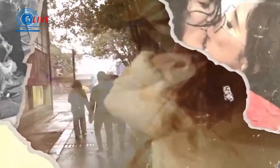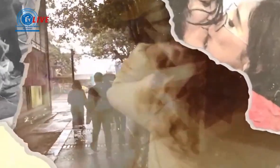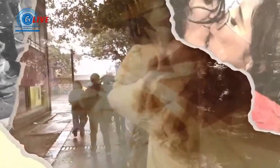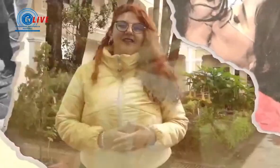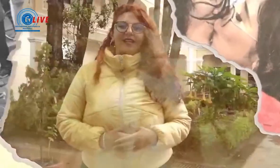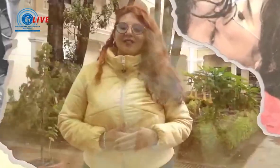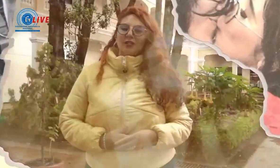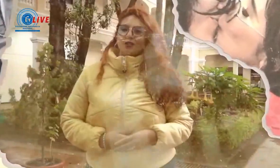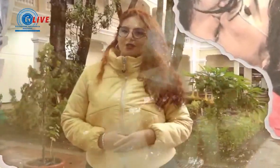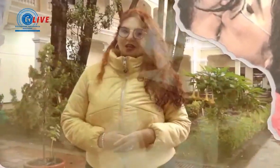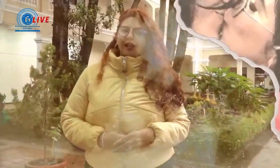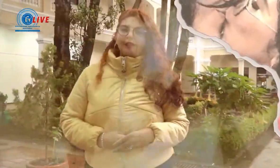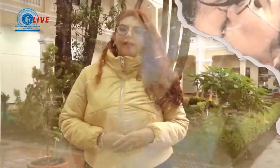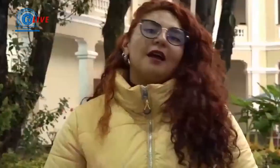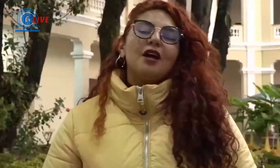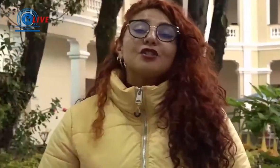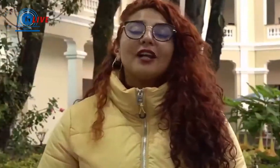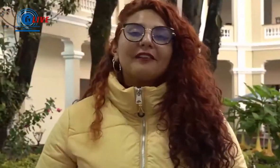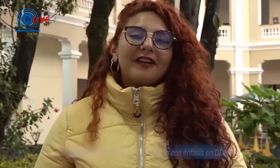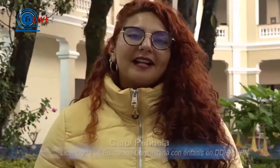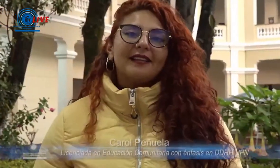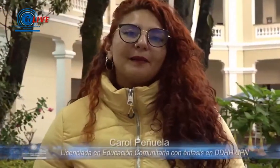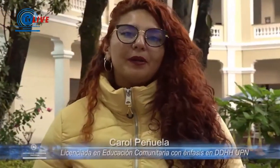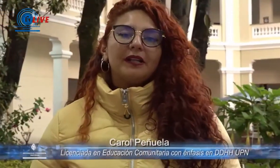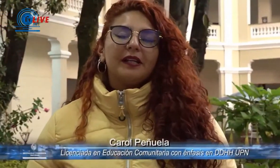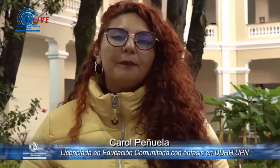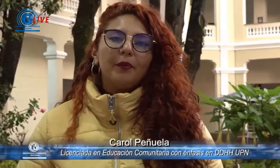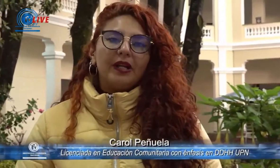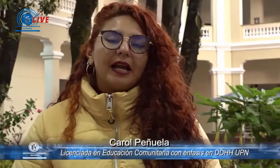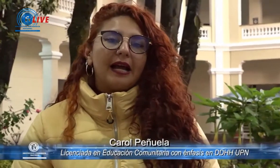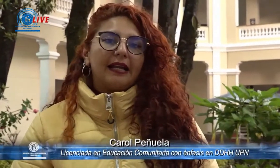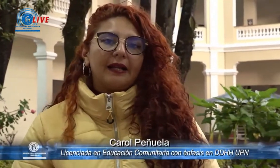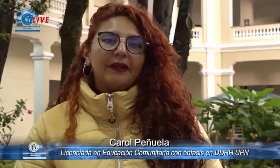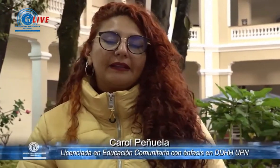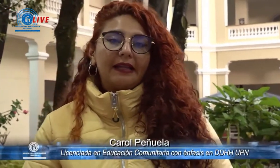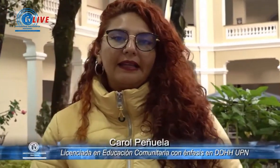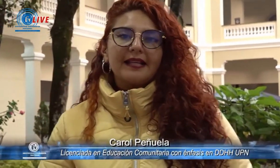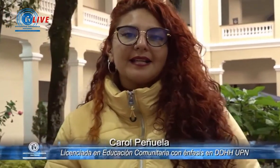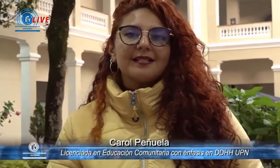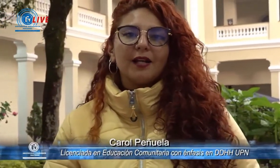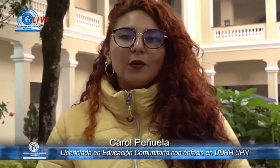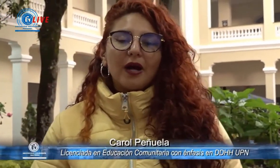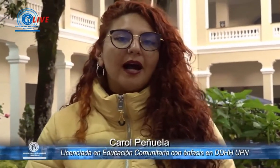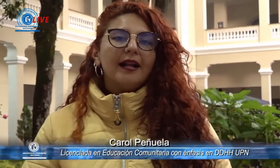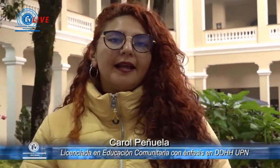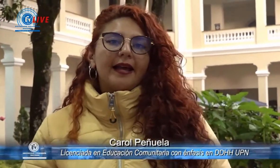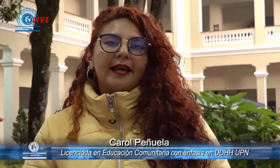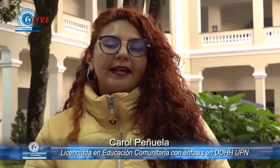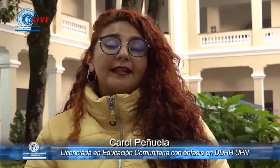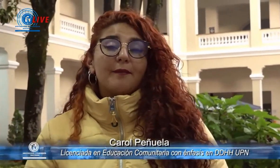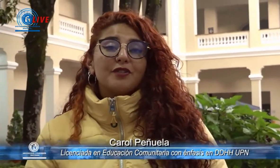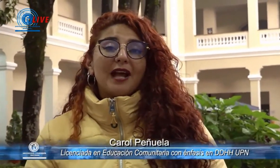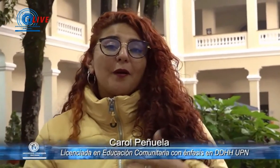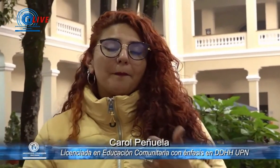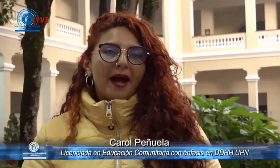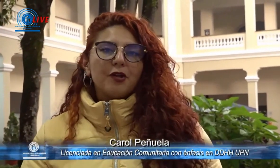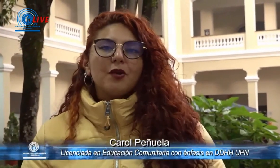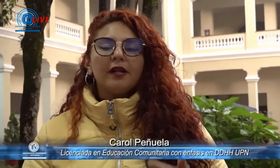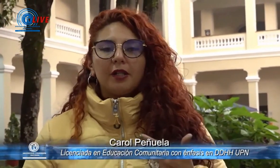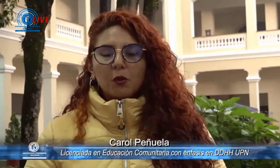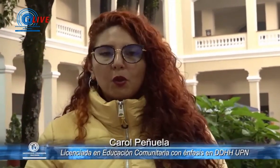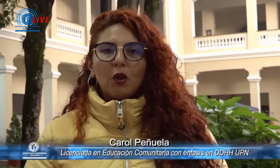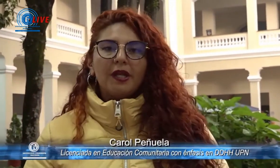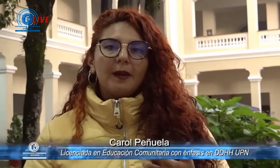la Secretaría de Integración Social. Soy referente de política pública LGBTI desde este lugar, digamos que